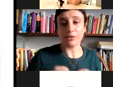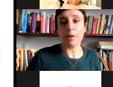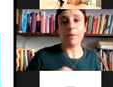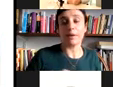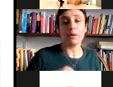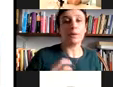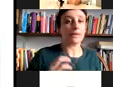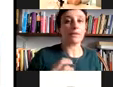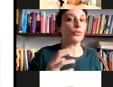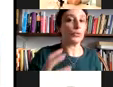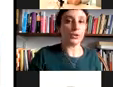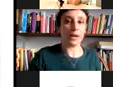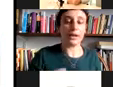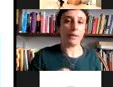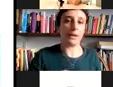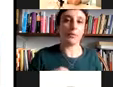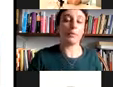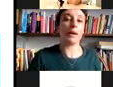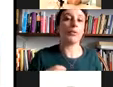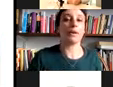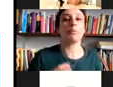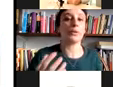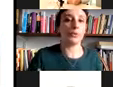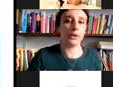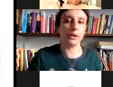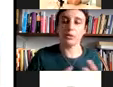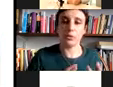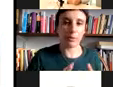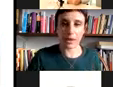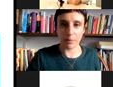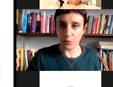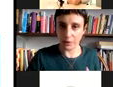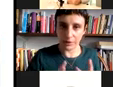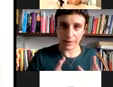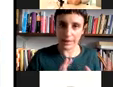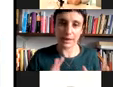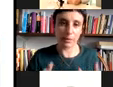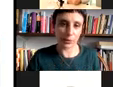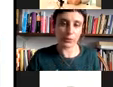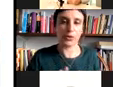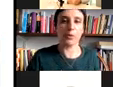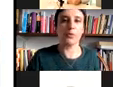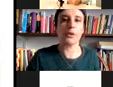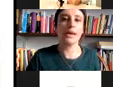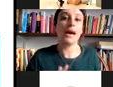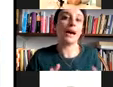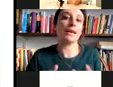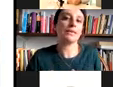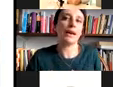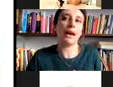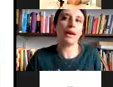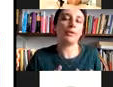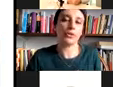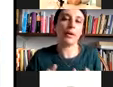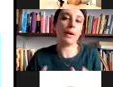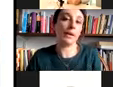las personas para que vuelvan a ser funcionales, para que vuelvan a poder producir, toda una mirada muy hacia la producción, muy